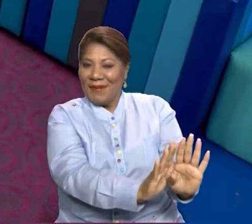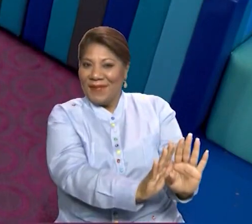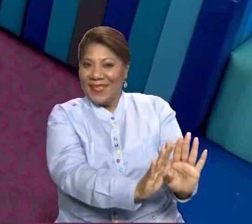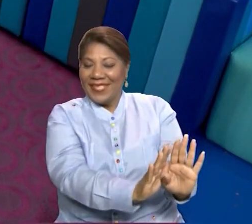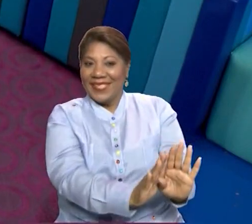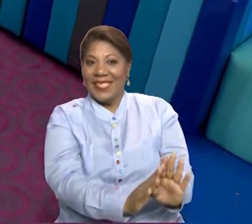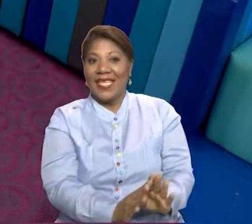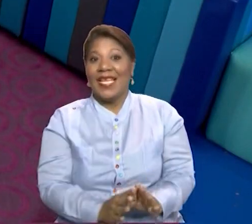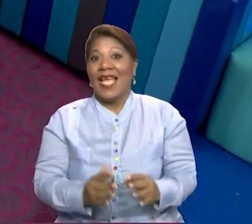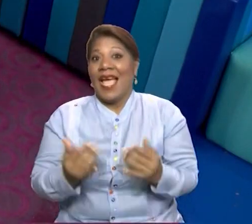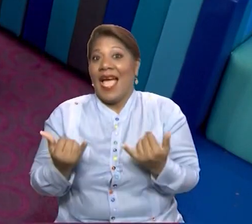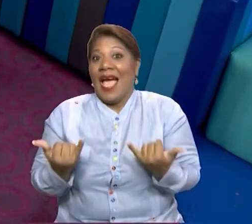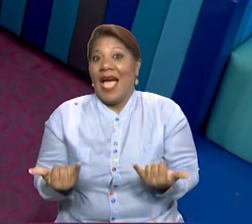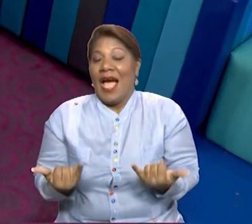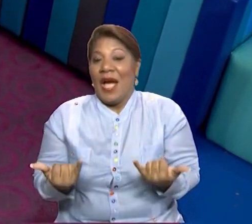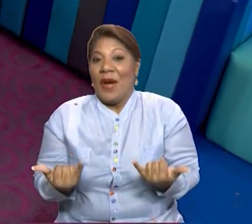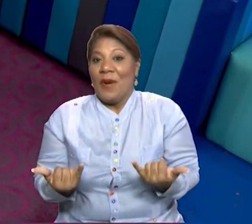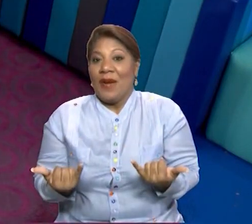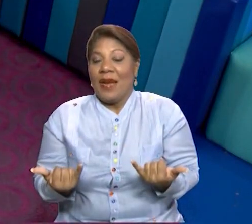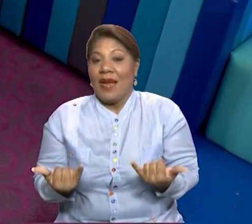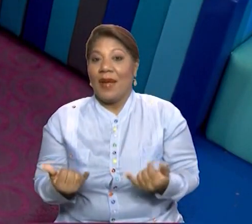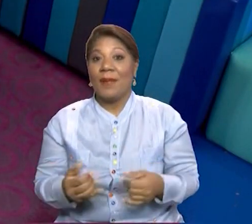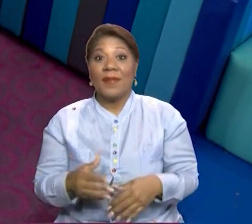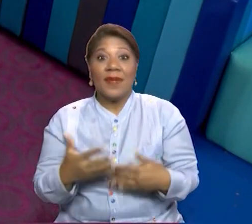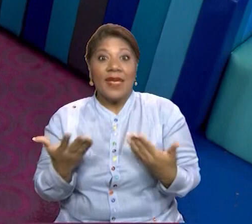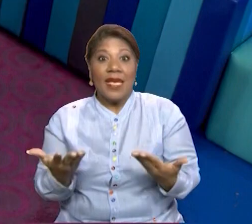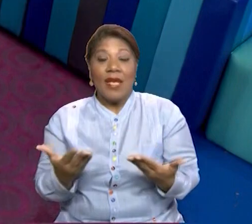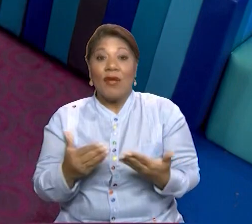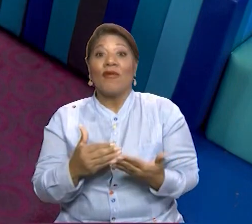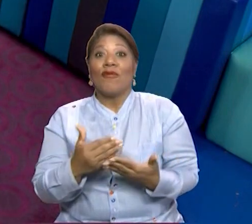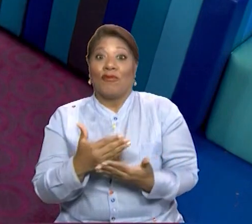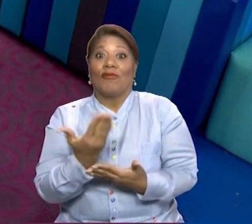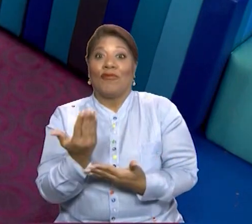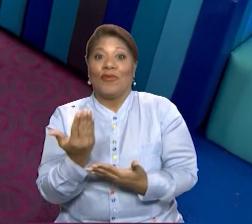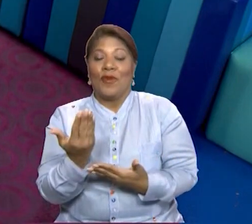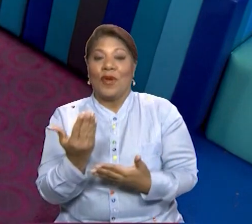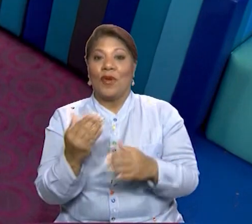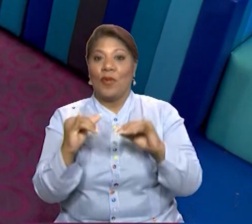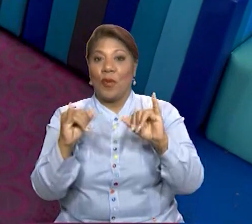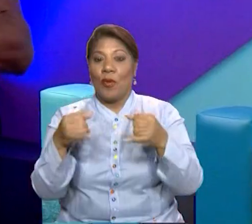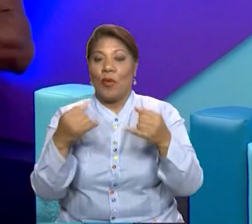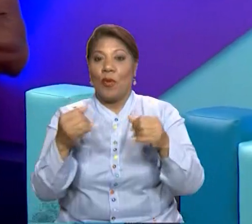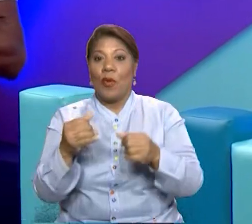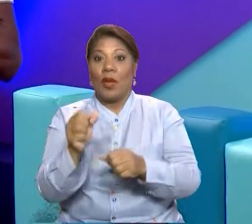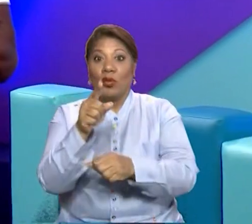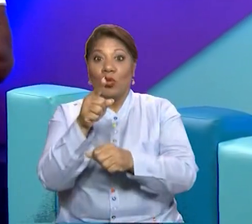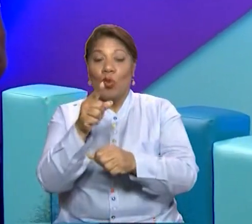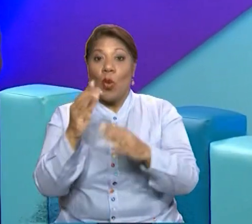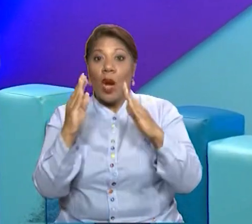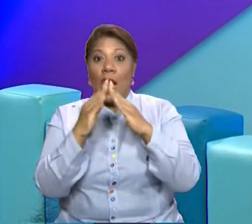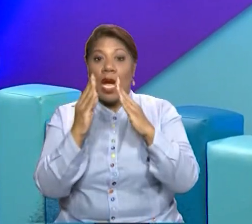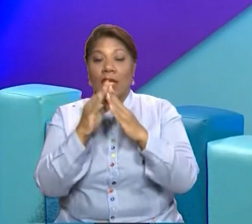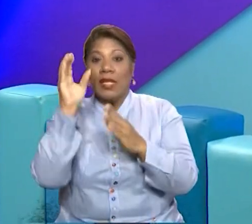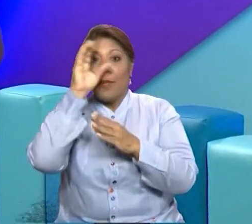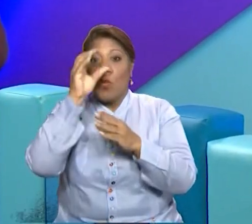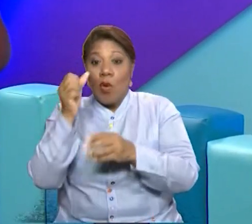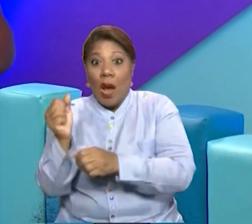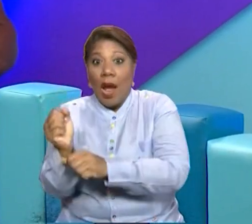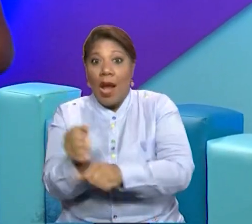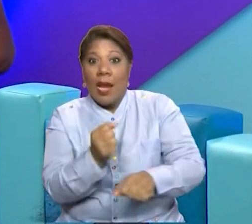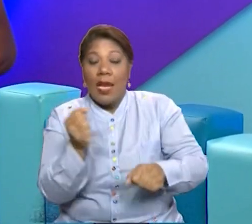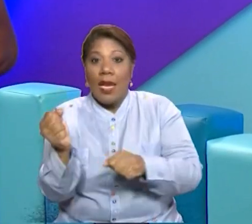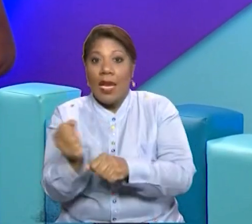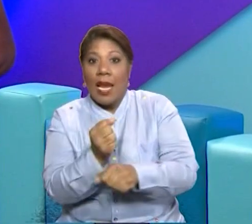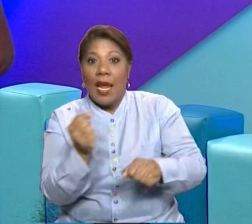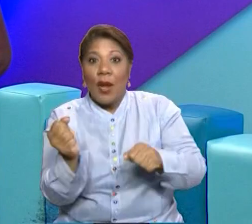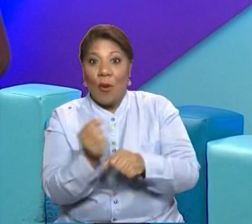porque nosotros vamos a trabajar con el palo de escoba que ustedes tienen cerca en su casa. Todos